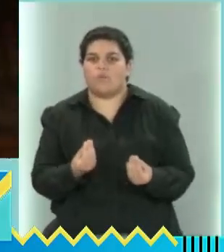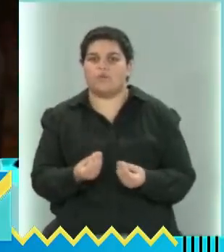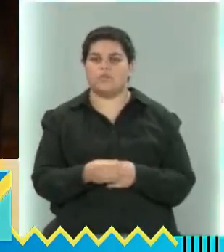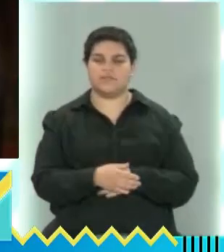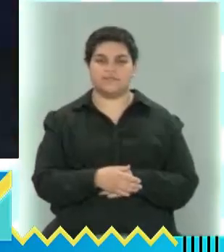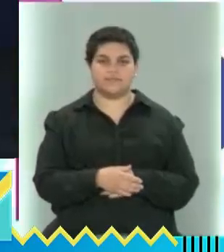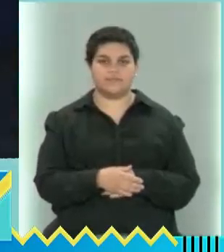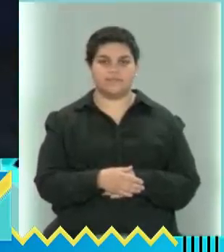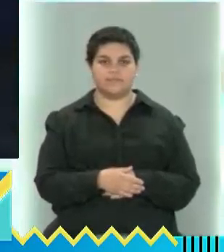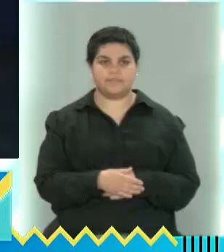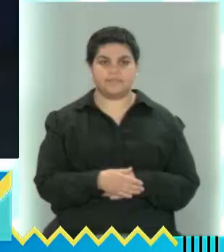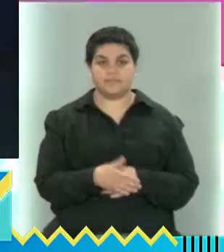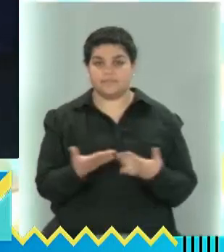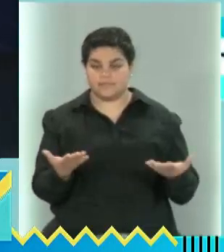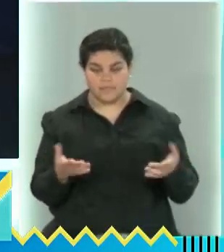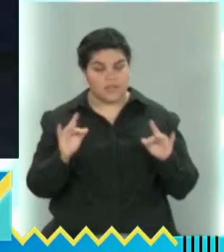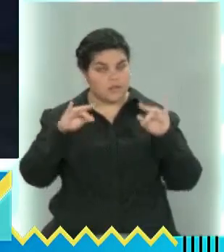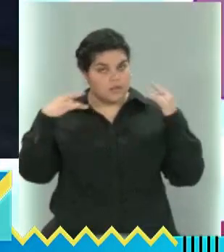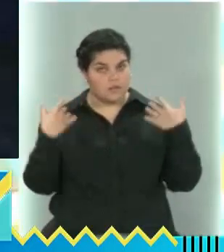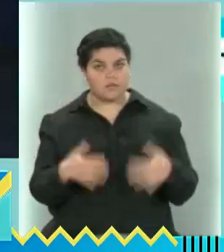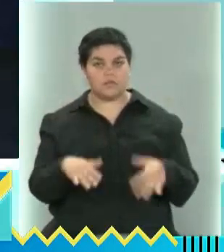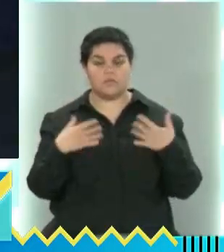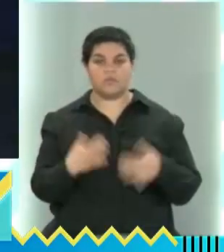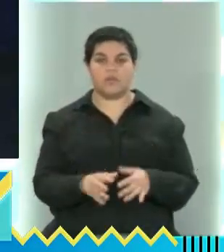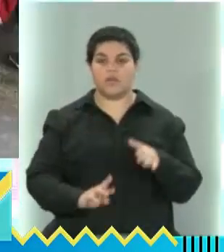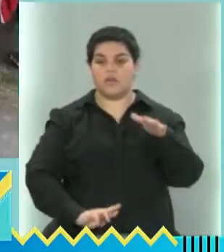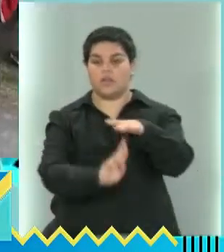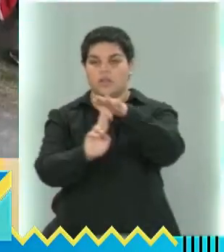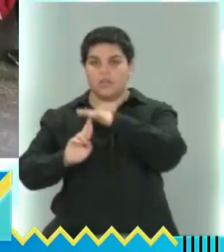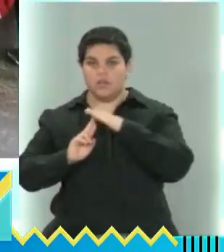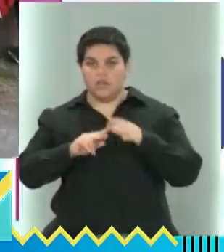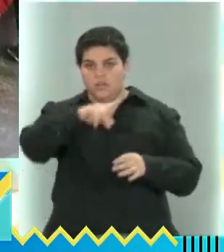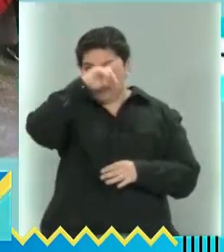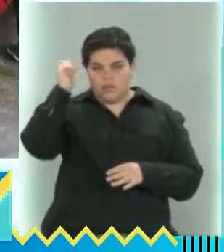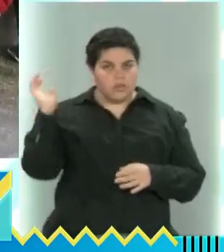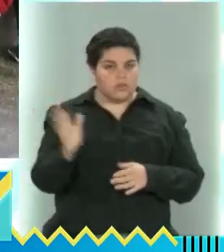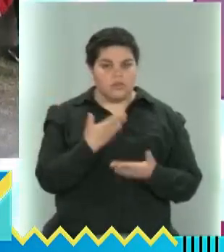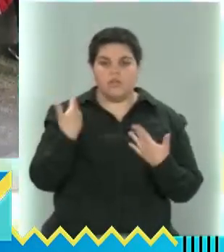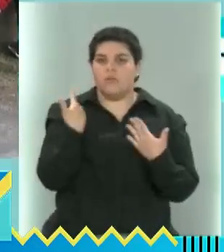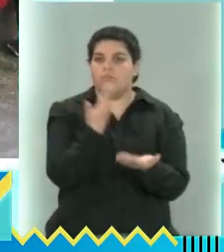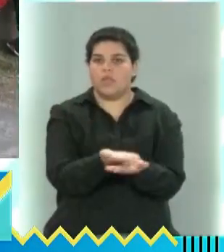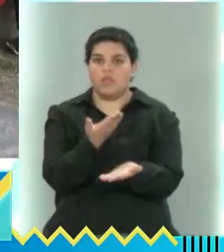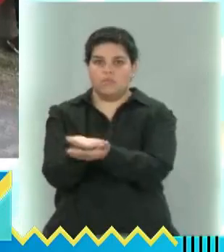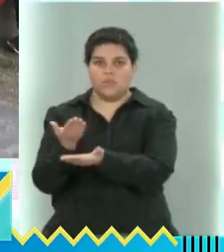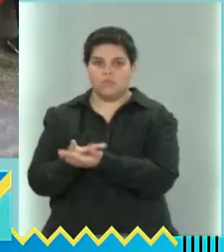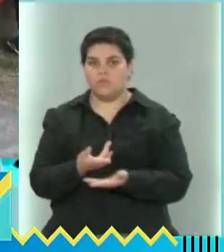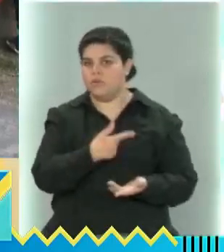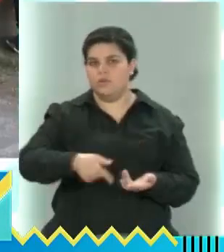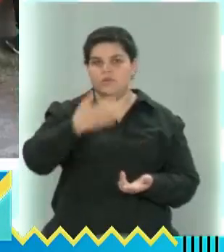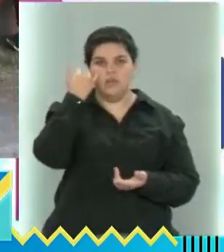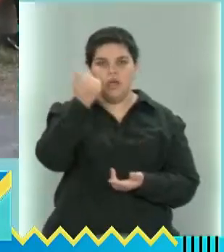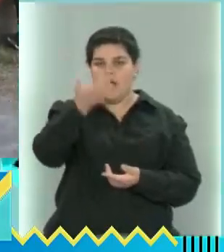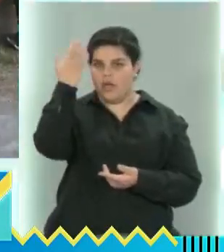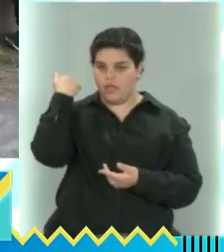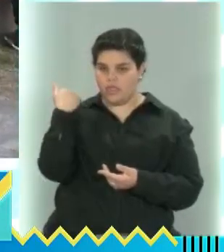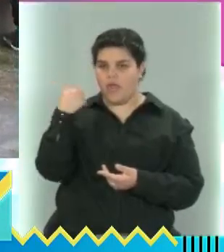nacionales? Es muy fuerte que todos los rectores nacionales estén pidiendo de esta manera, más allá de que nosotros venimos pidiéndolo hace tiempo, pero lo